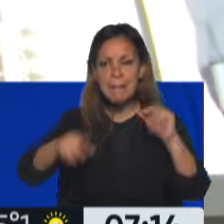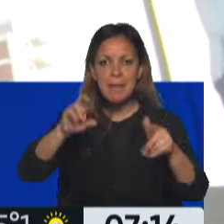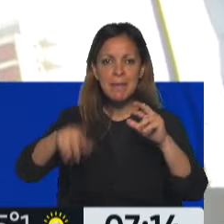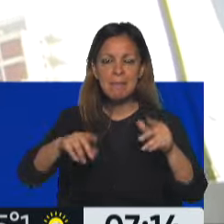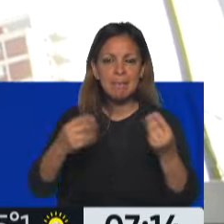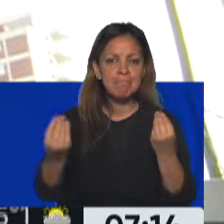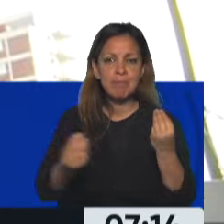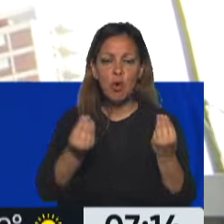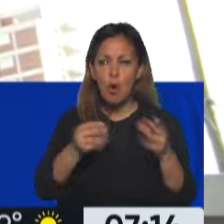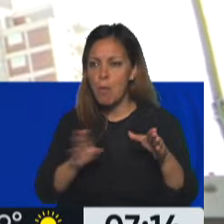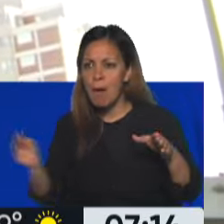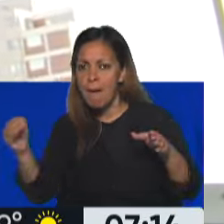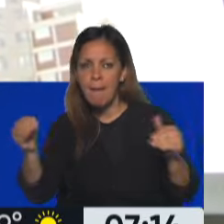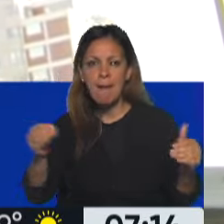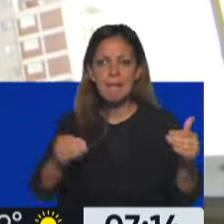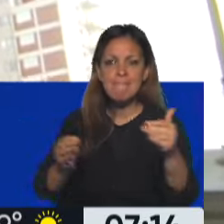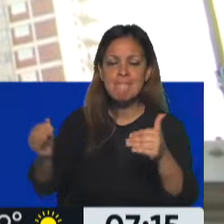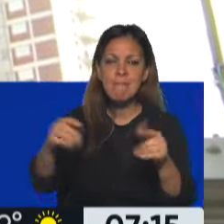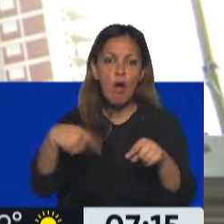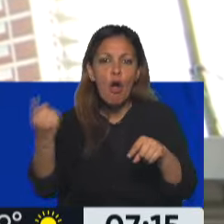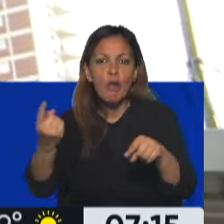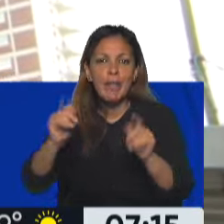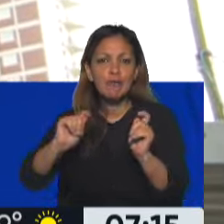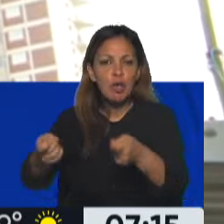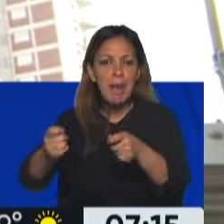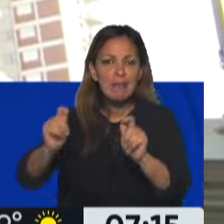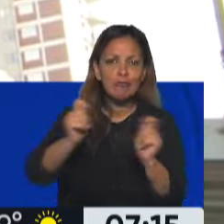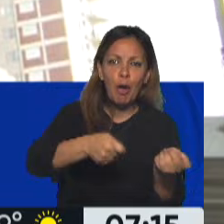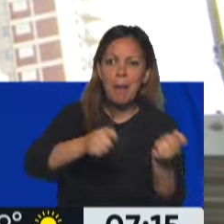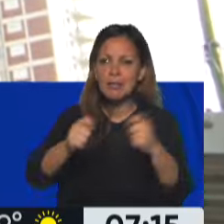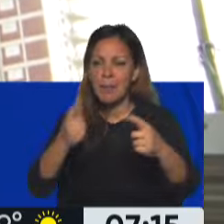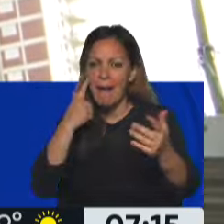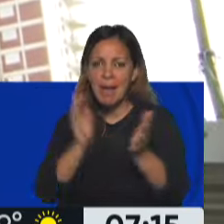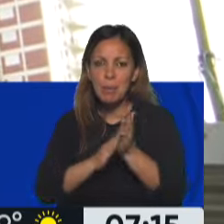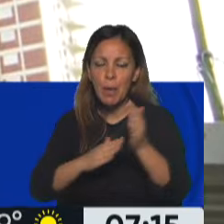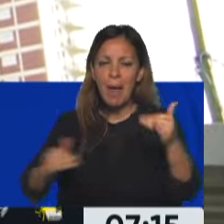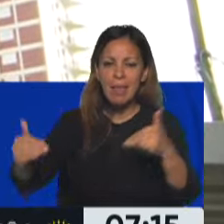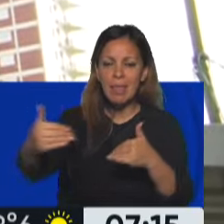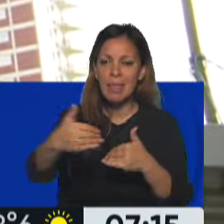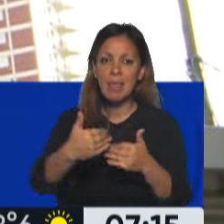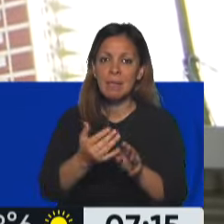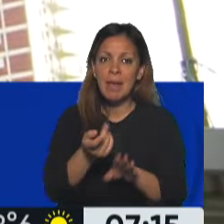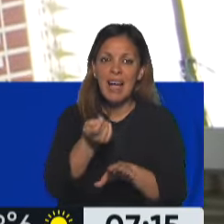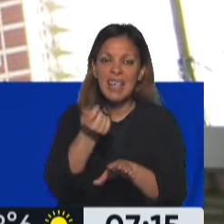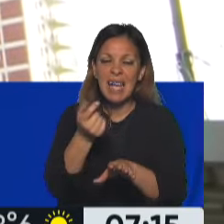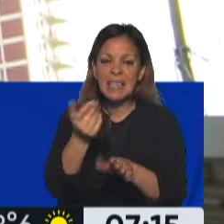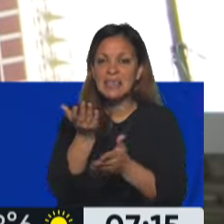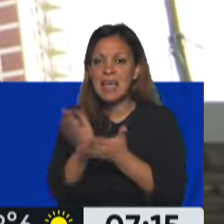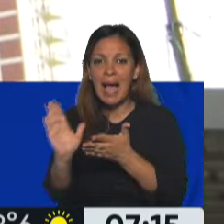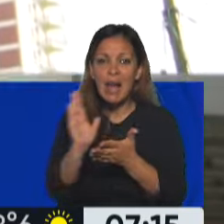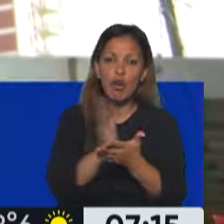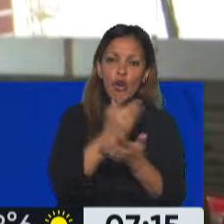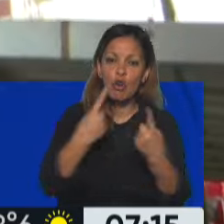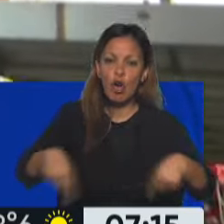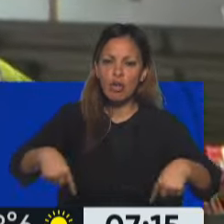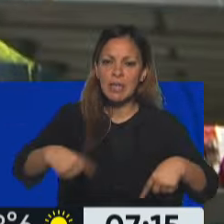bueno, por algunos caminos, por algunas callecitas que son un poco más anchas, poder ingresar. Una grúa que llegó desarmada, llegó con las patas por un lado, la